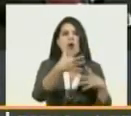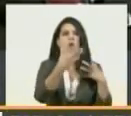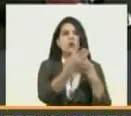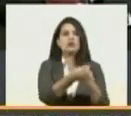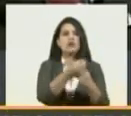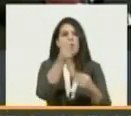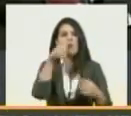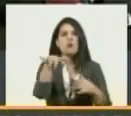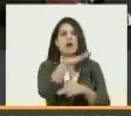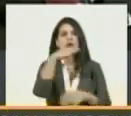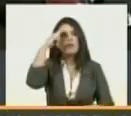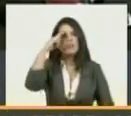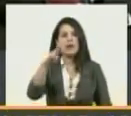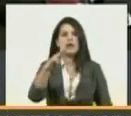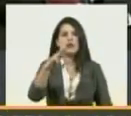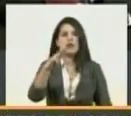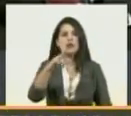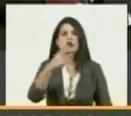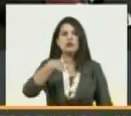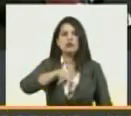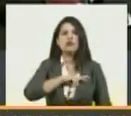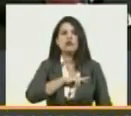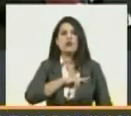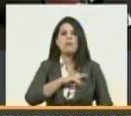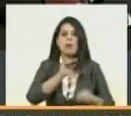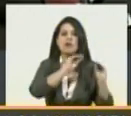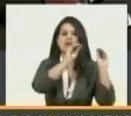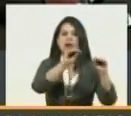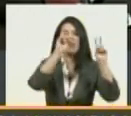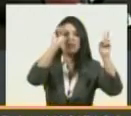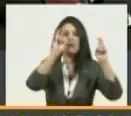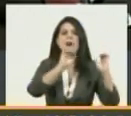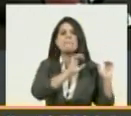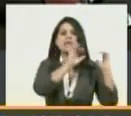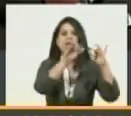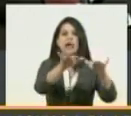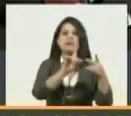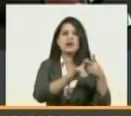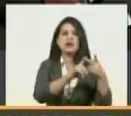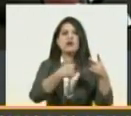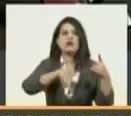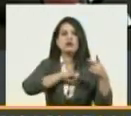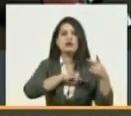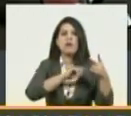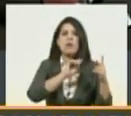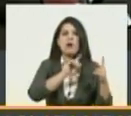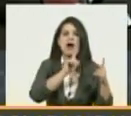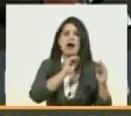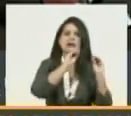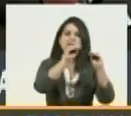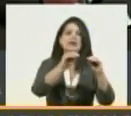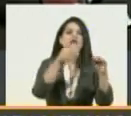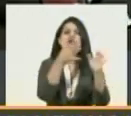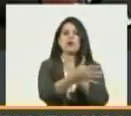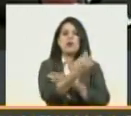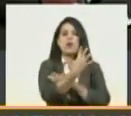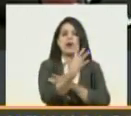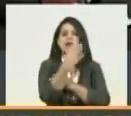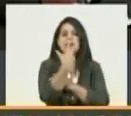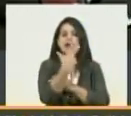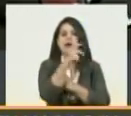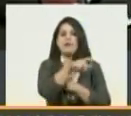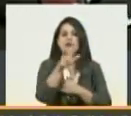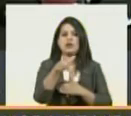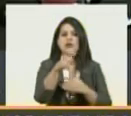el pueblo de México. Llevaremos el tema de los migrantes, llevaremos el tema de los 43 desaparecidos